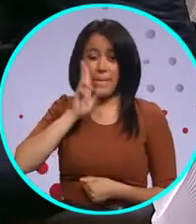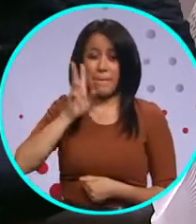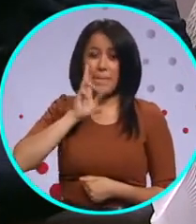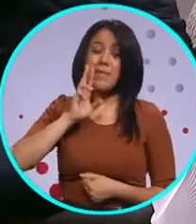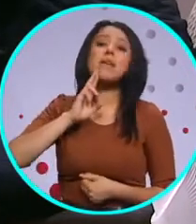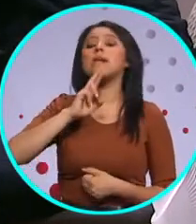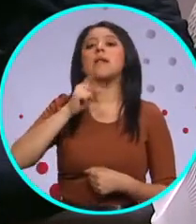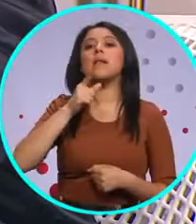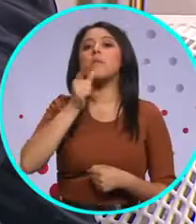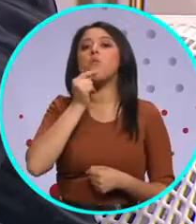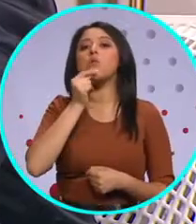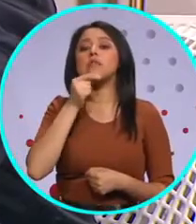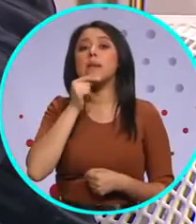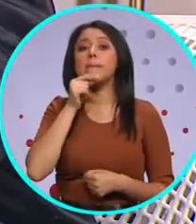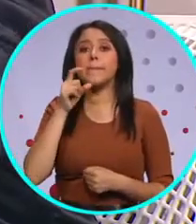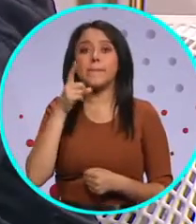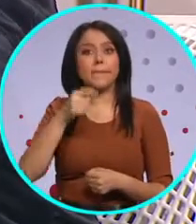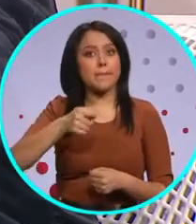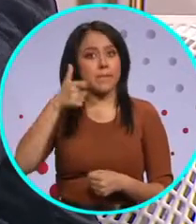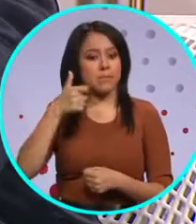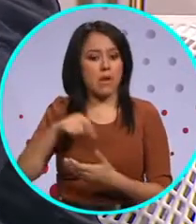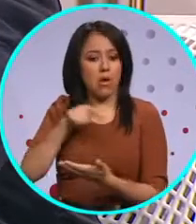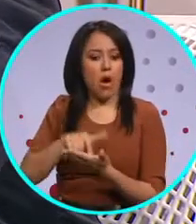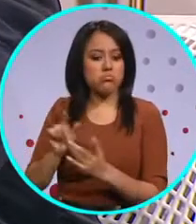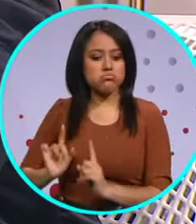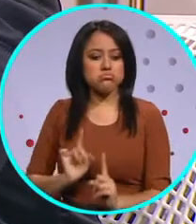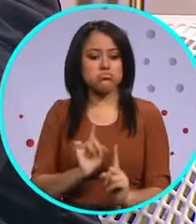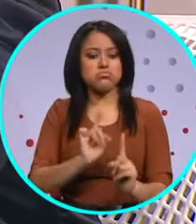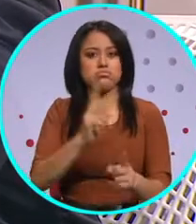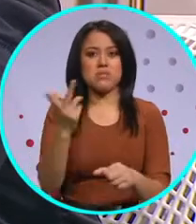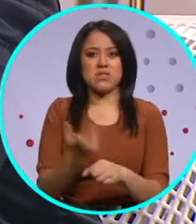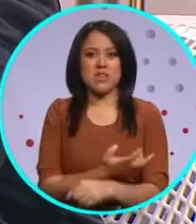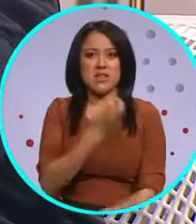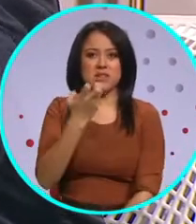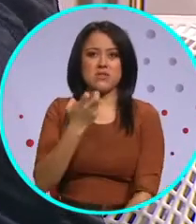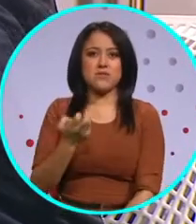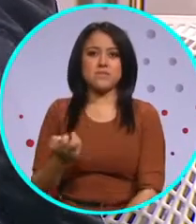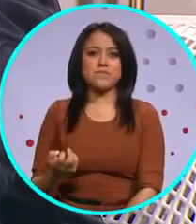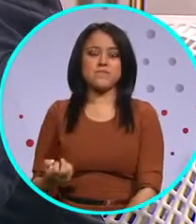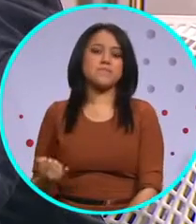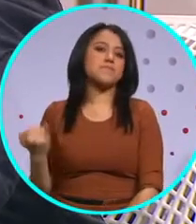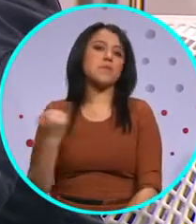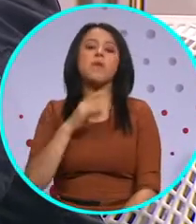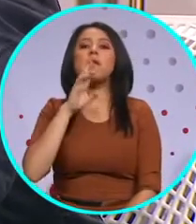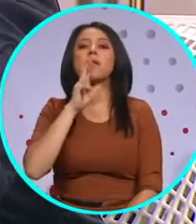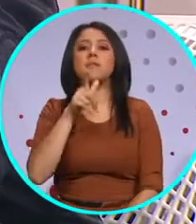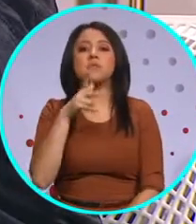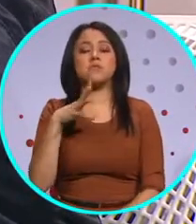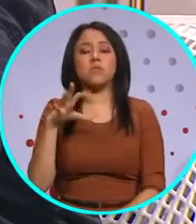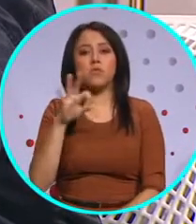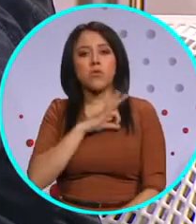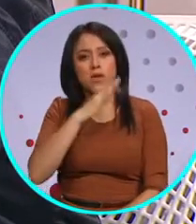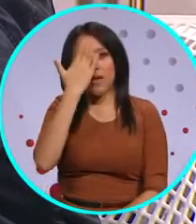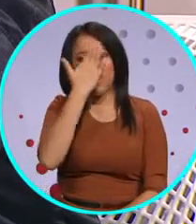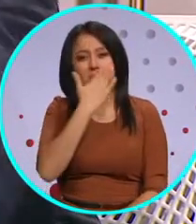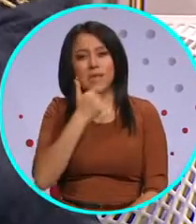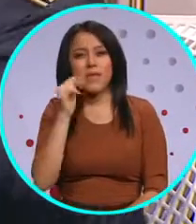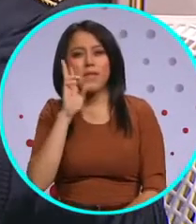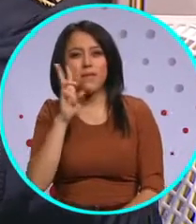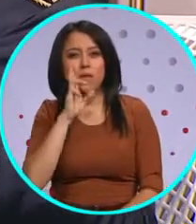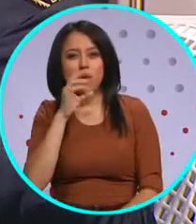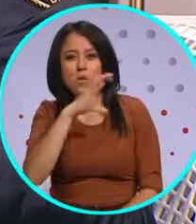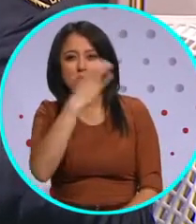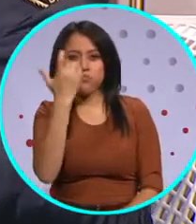policía el primero que llega al lugar de un hecho criminal donde se subsiste alguna directivo él también tiene la capacidad de tener imágenes y